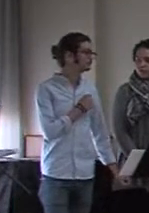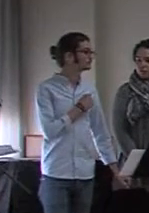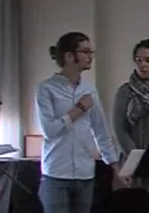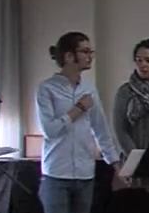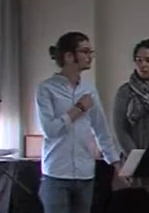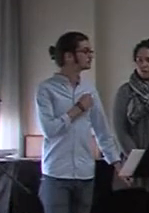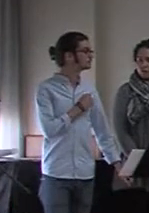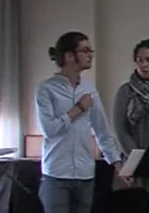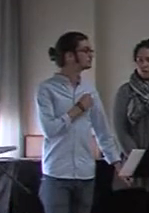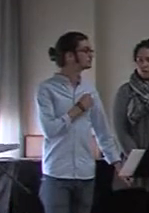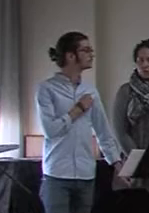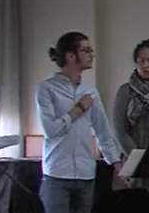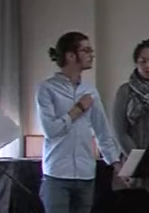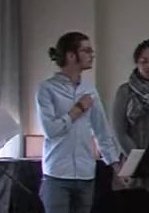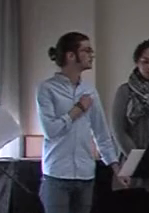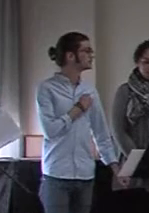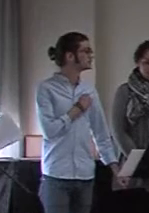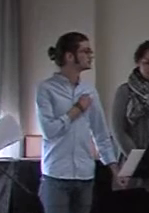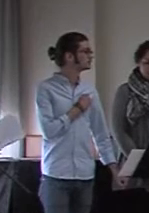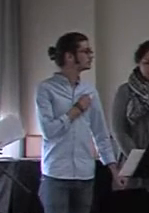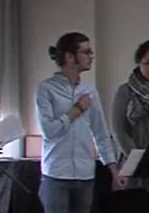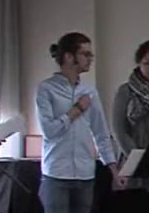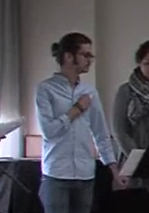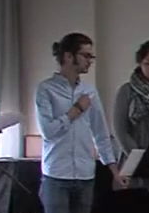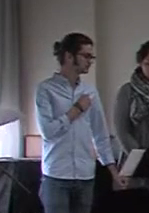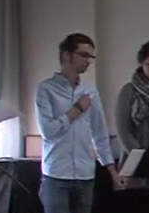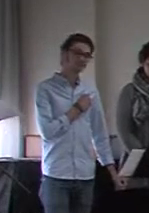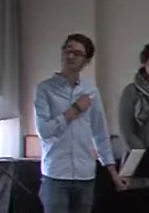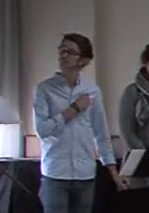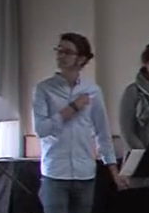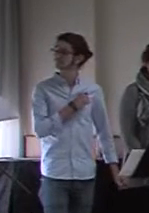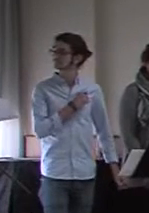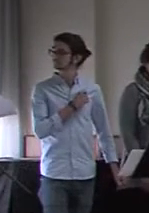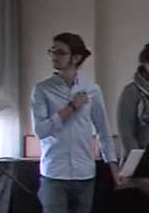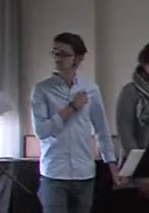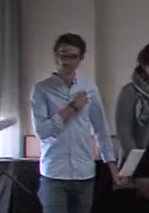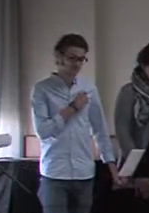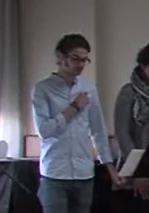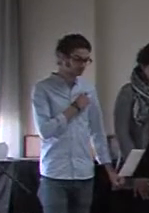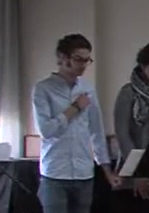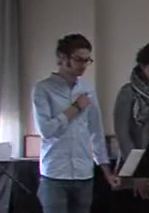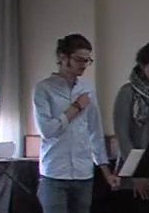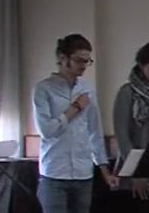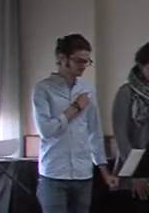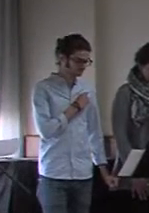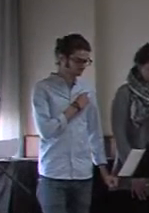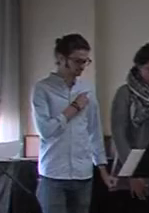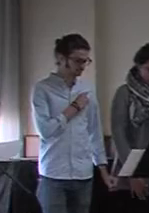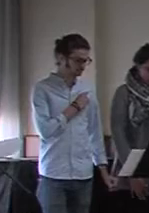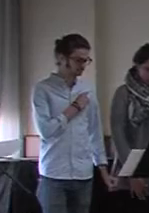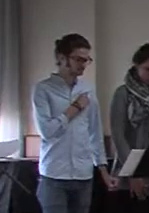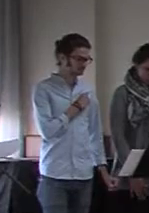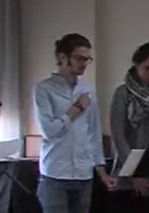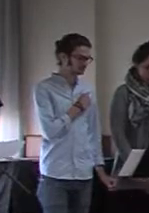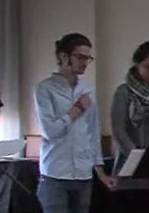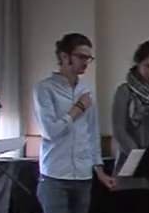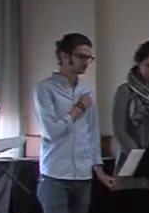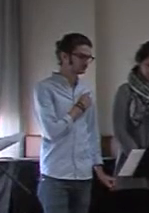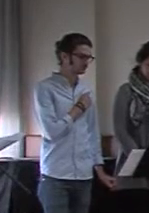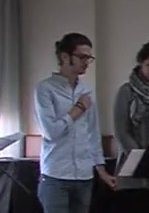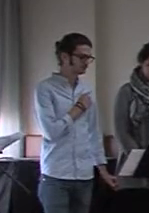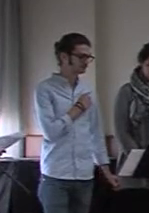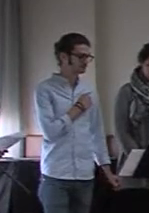dulce y veloz dos veces suspendes, no sin asombro, el aire en que te suspendes? ¿Quién eres que, tremolando los alados martinetes